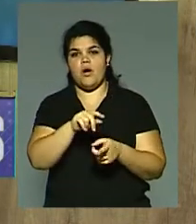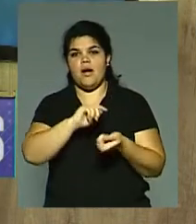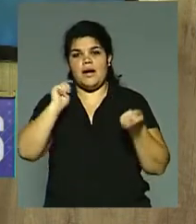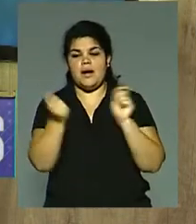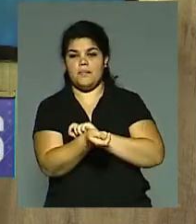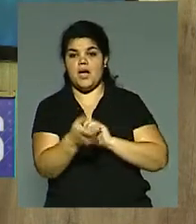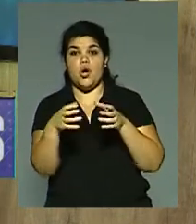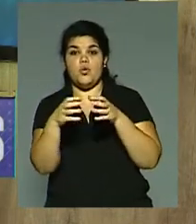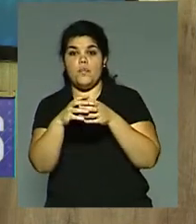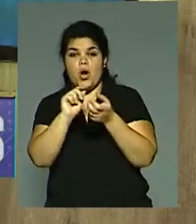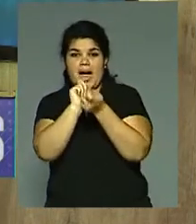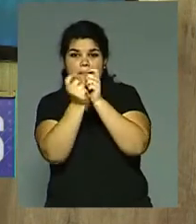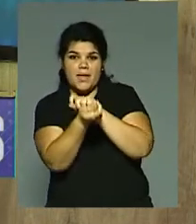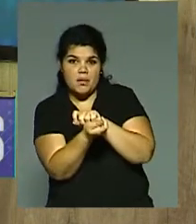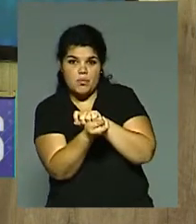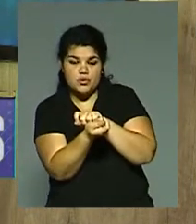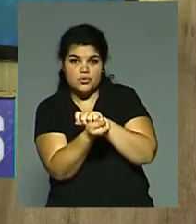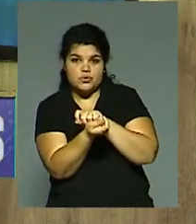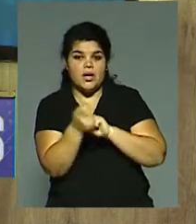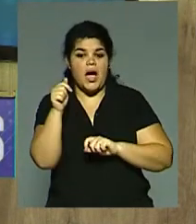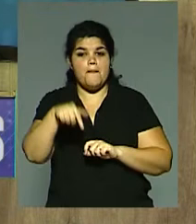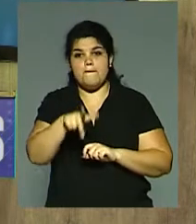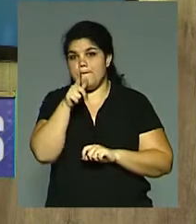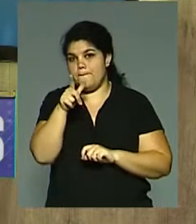claro, que Cambiemos hoy parece ser